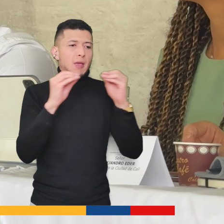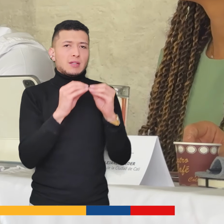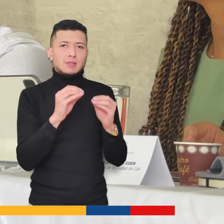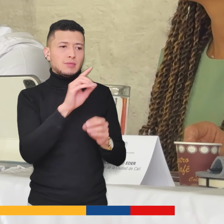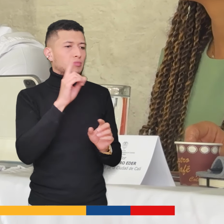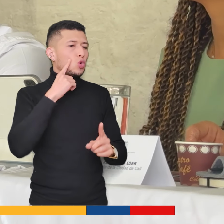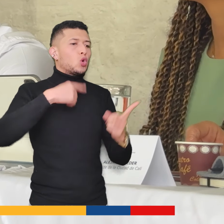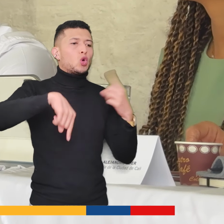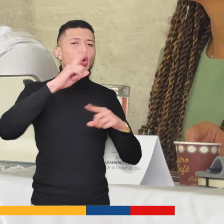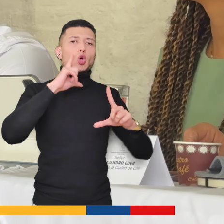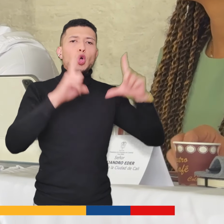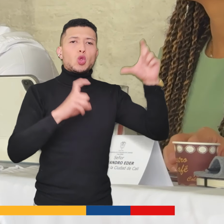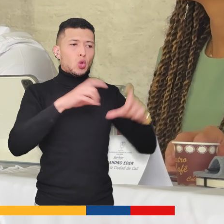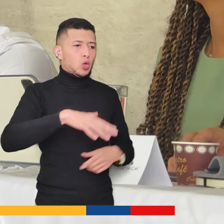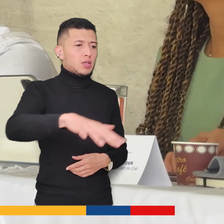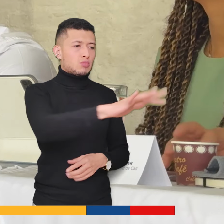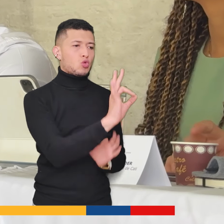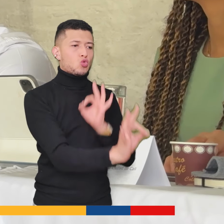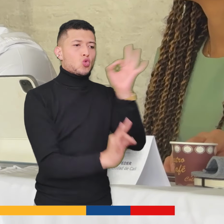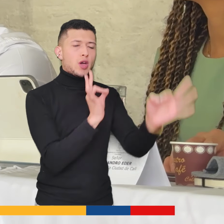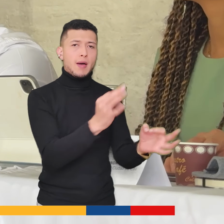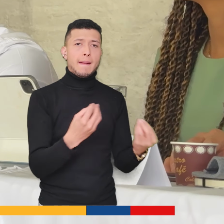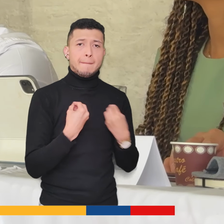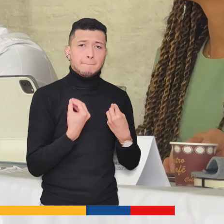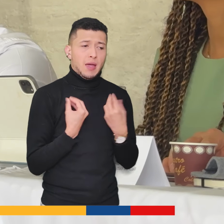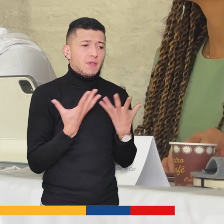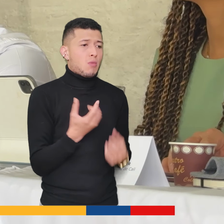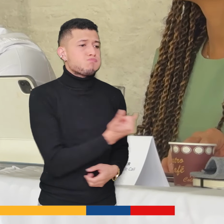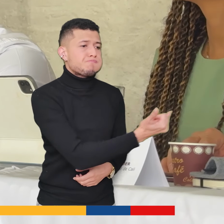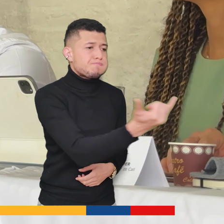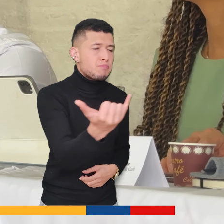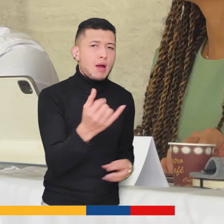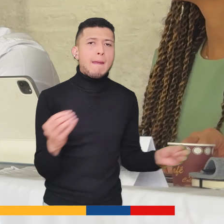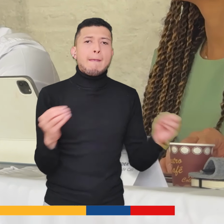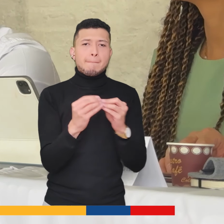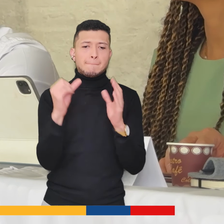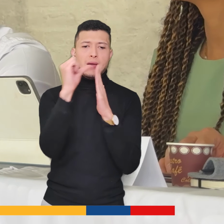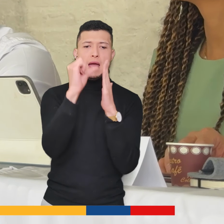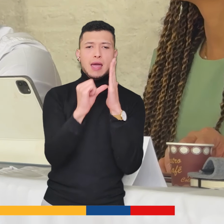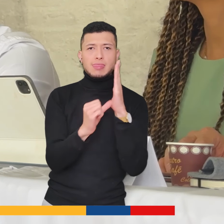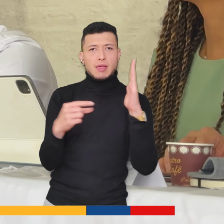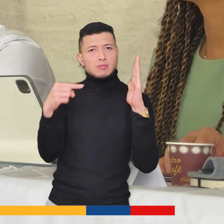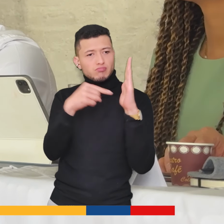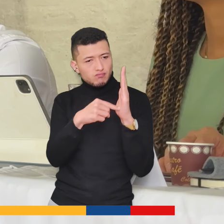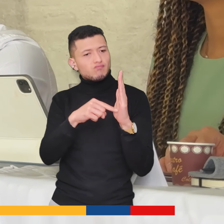la vida en esta región y una agenda de convergencia en función de la paz.